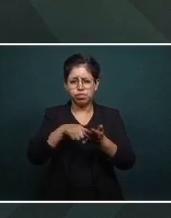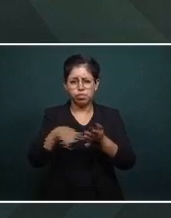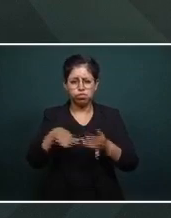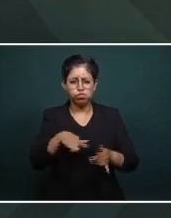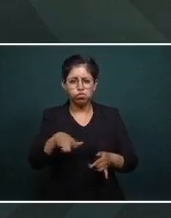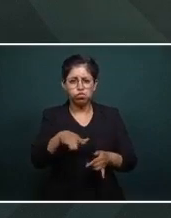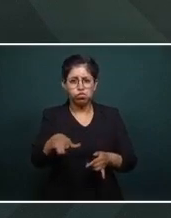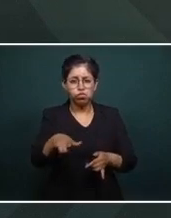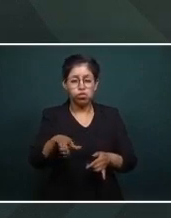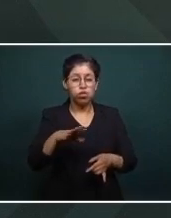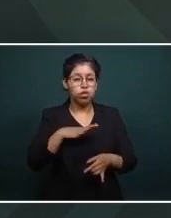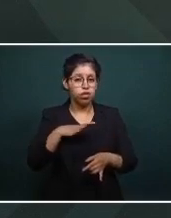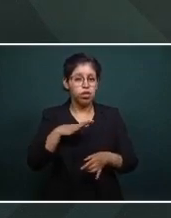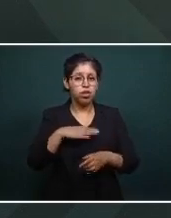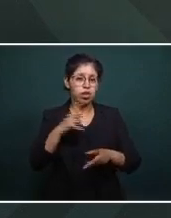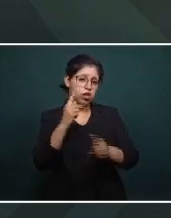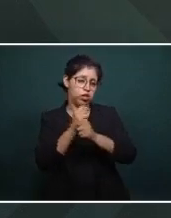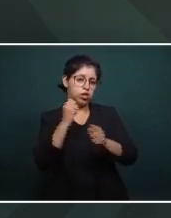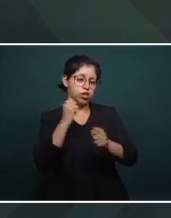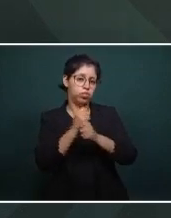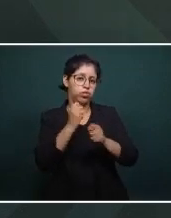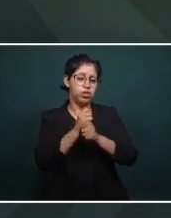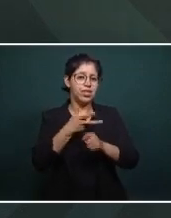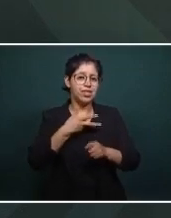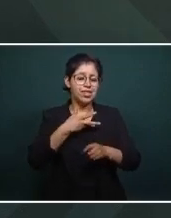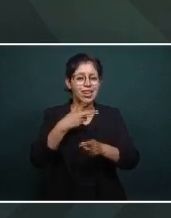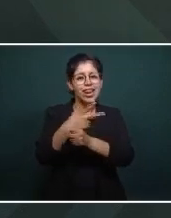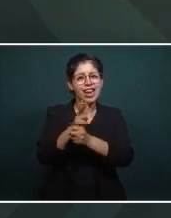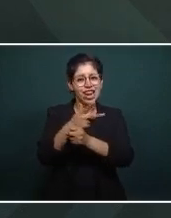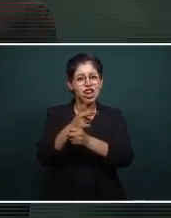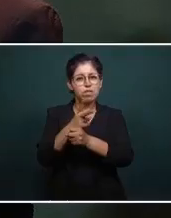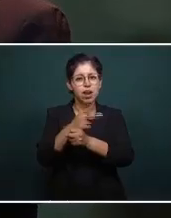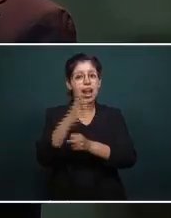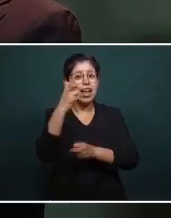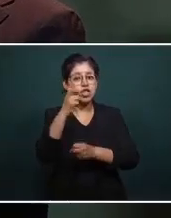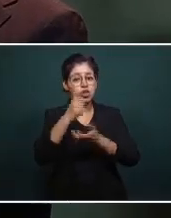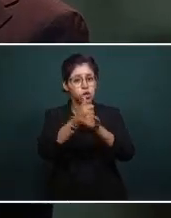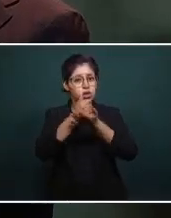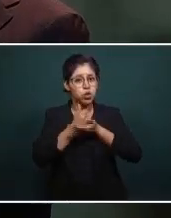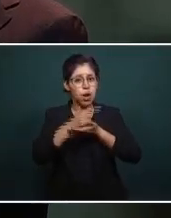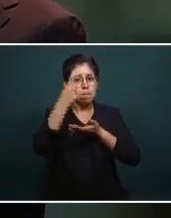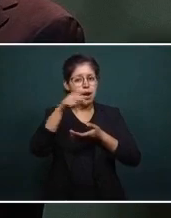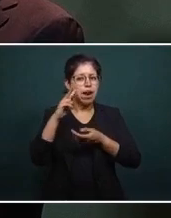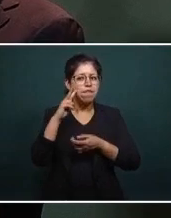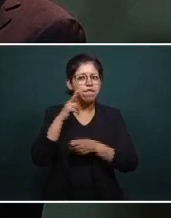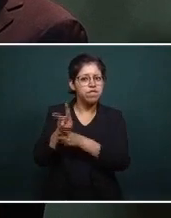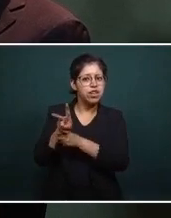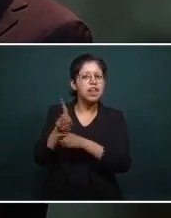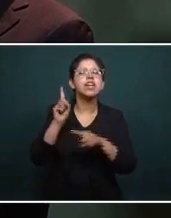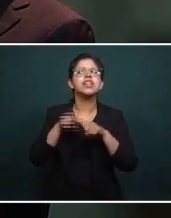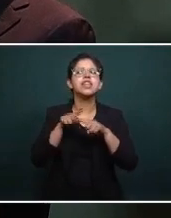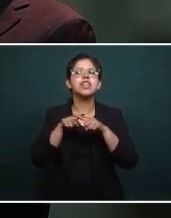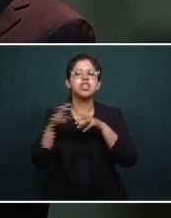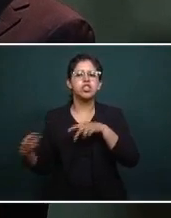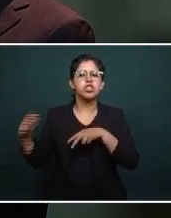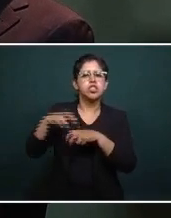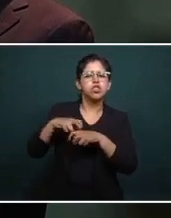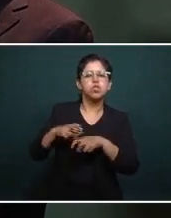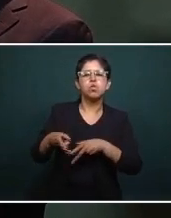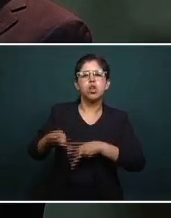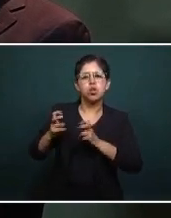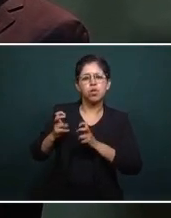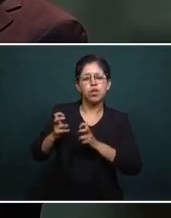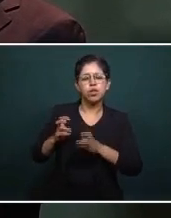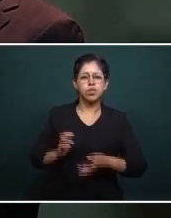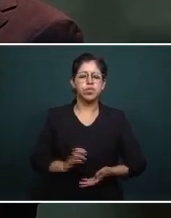donde todas las unidades tienen la videovigilancia y nos ayuda a ir avanzando poco a poco en mejorar la